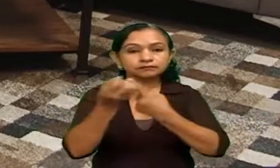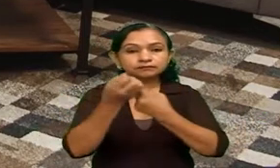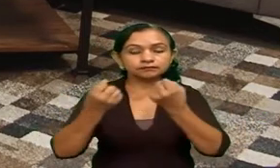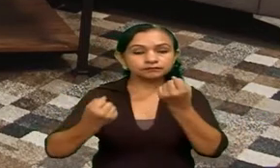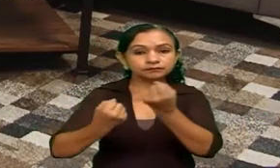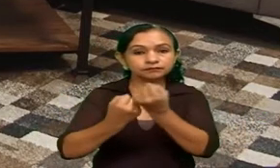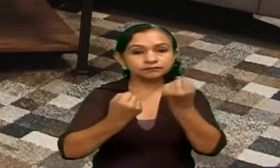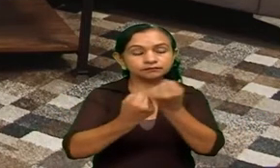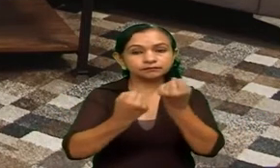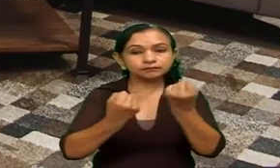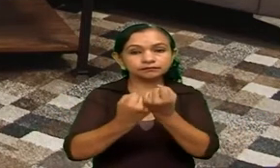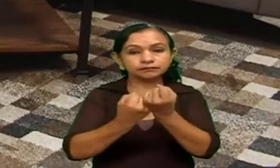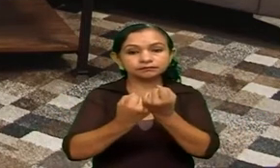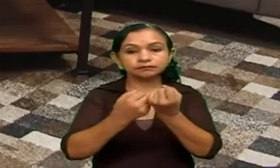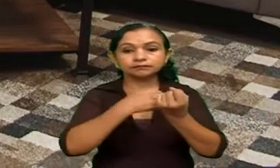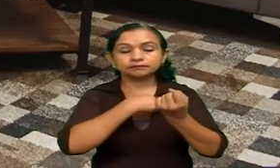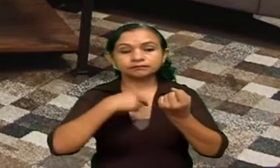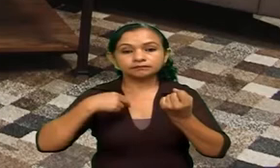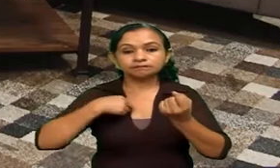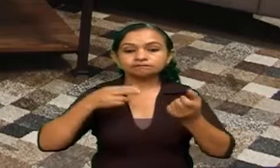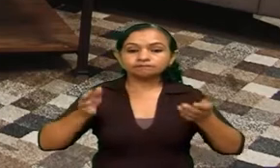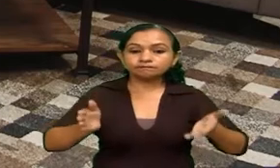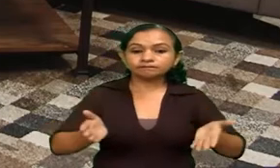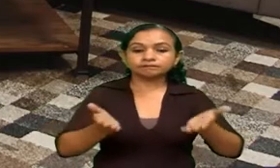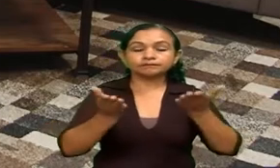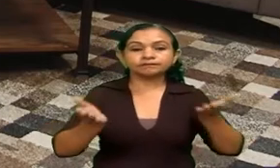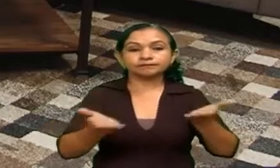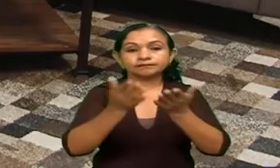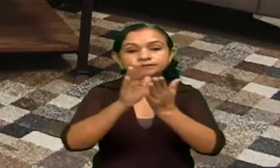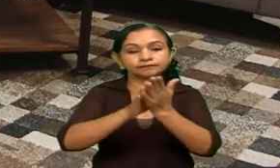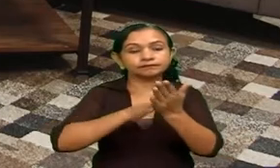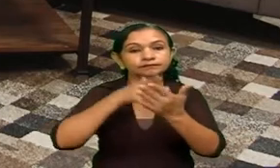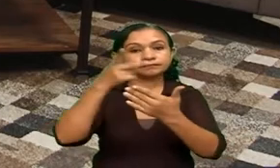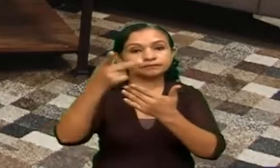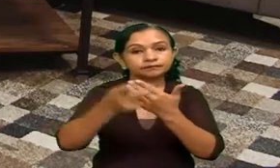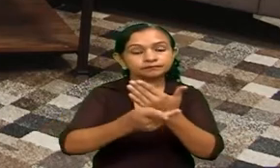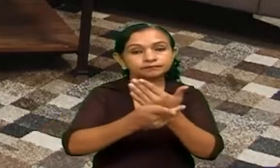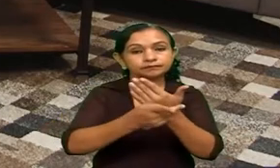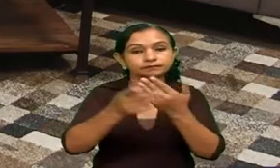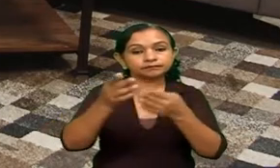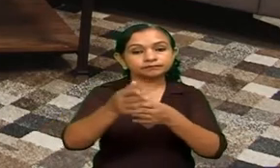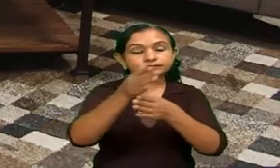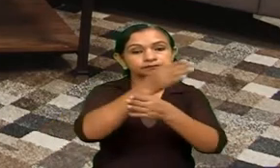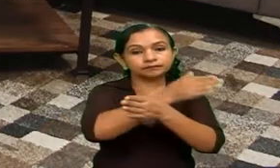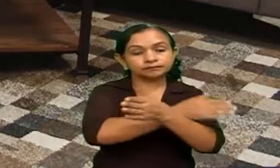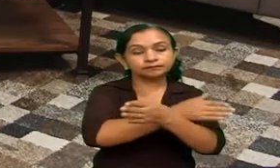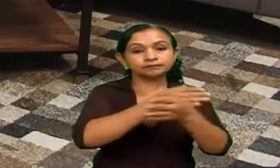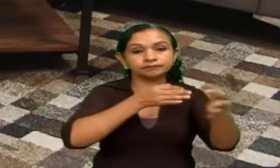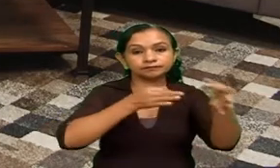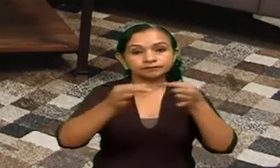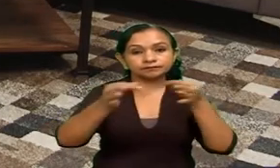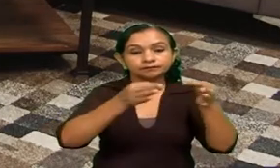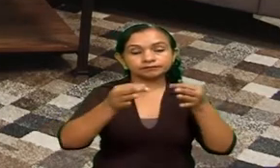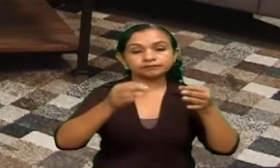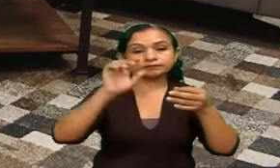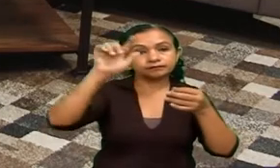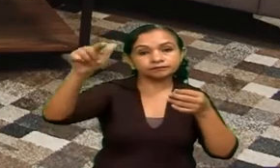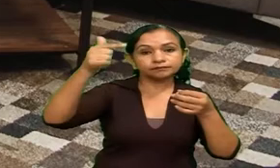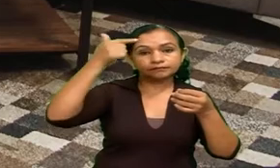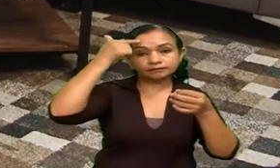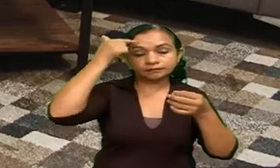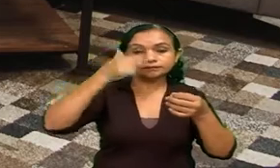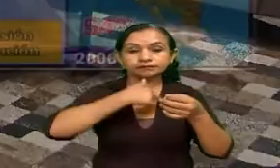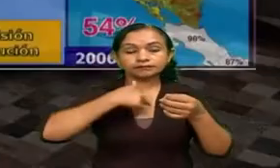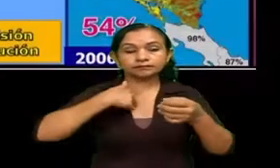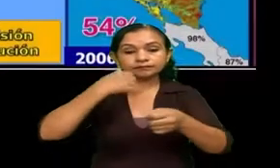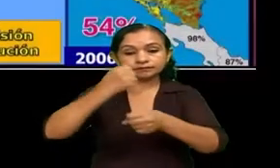financian están impulsando programas similares a como lo hemos hecho nosotros, a como lo ha hecho nuestro gobierno.